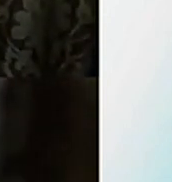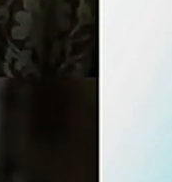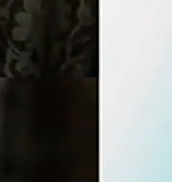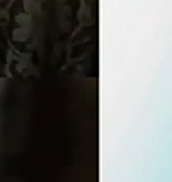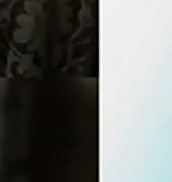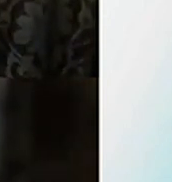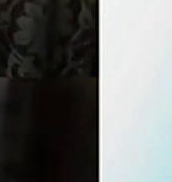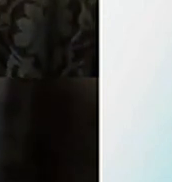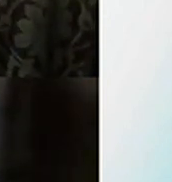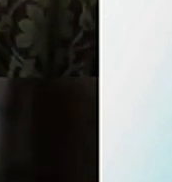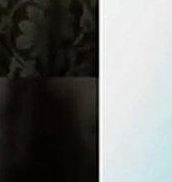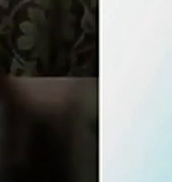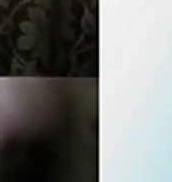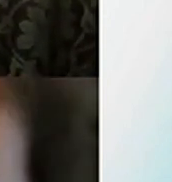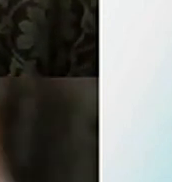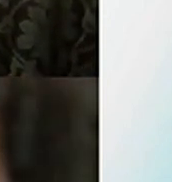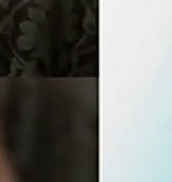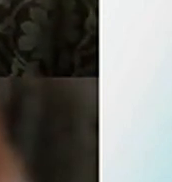Bicicleta.